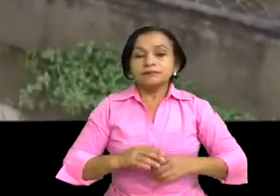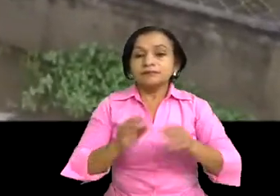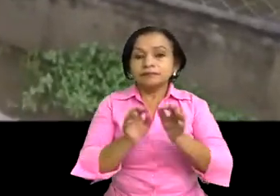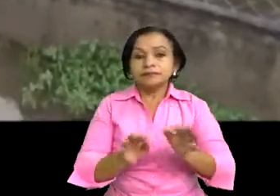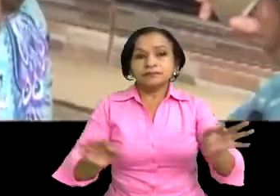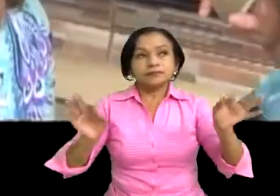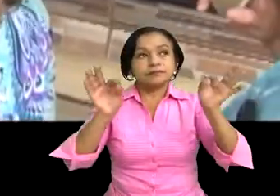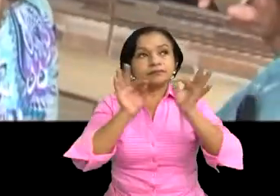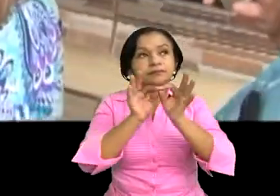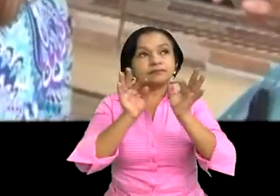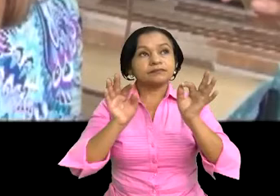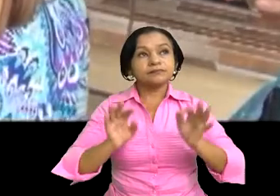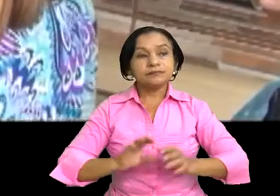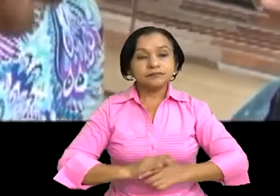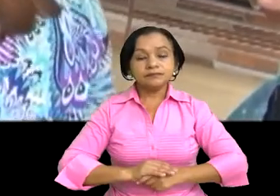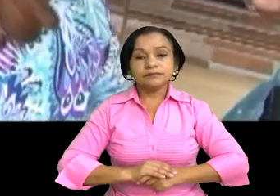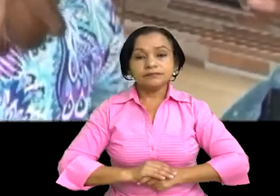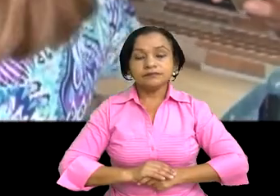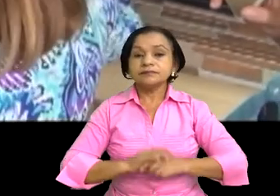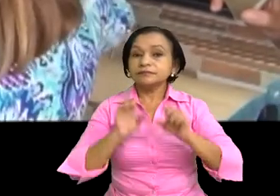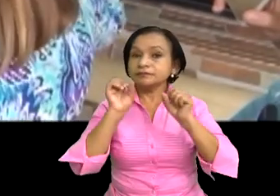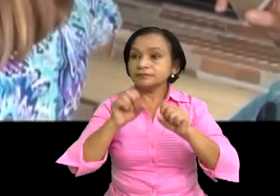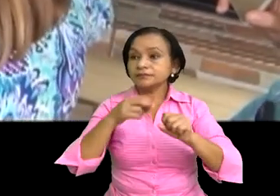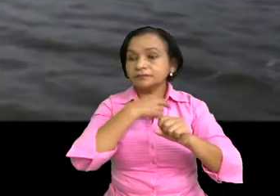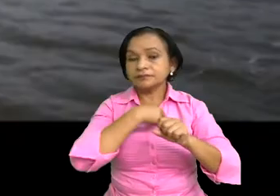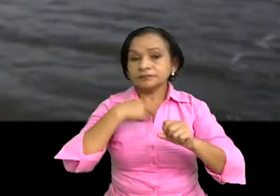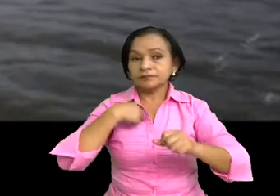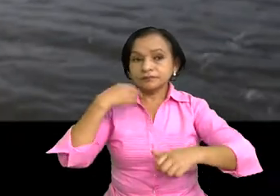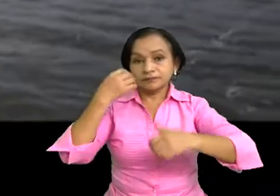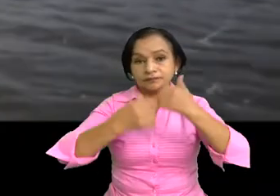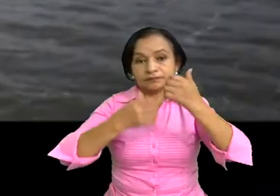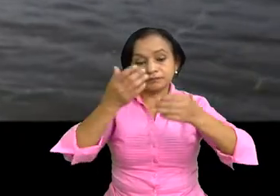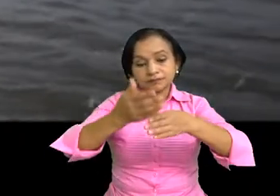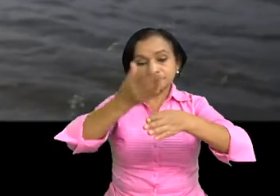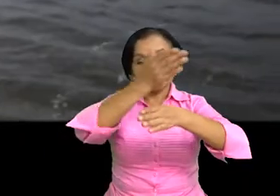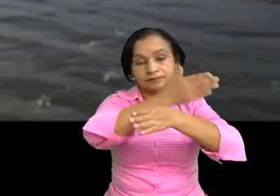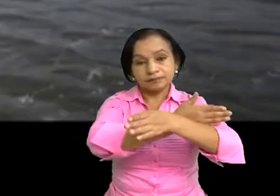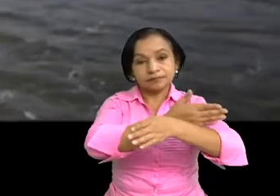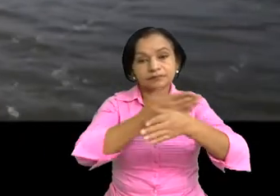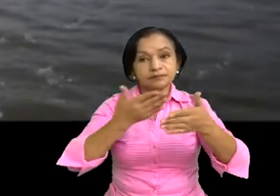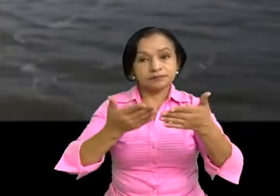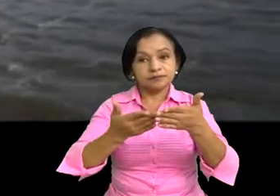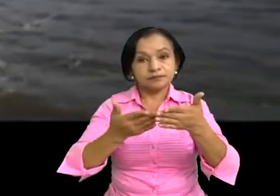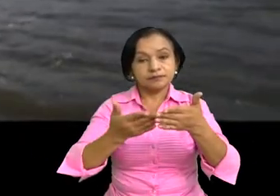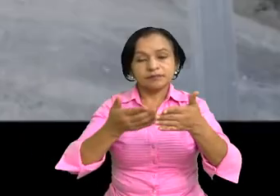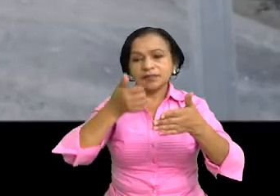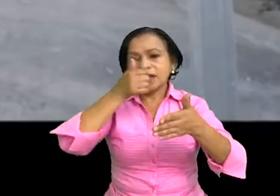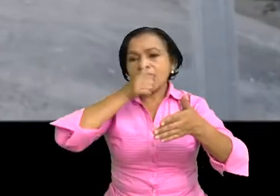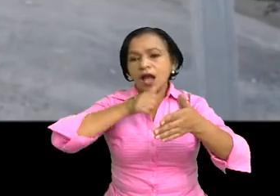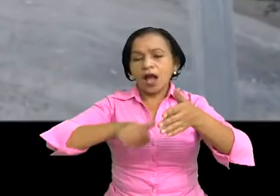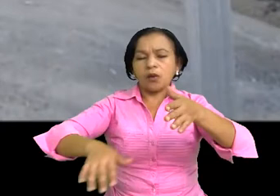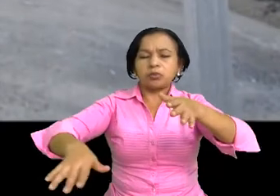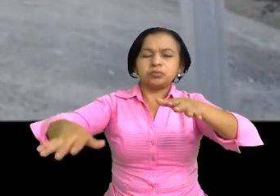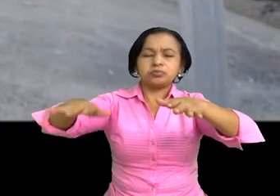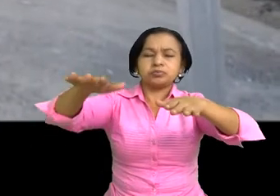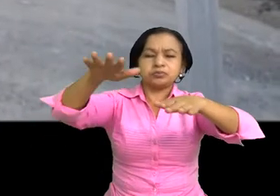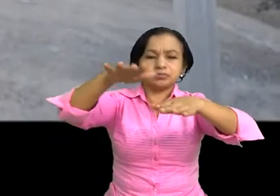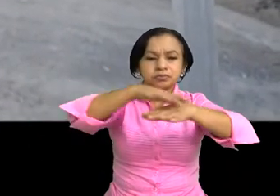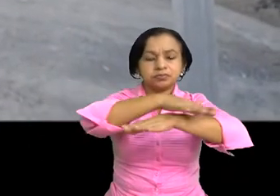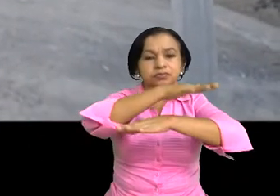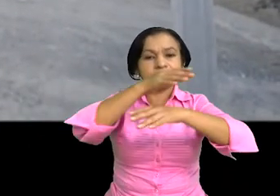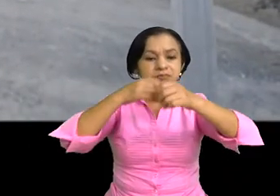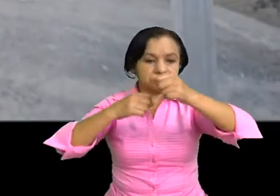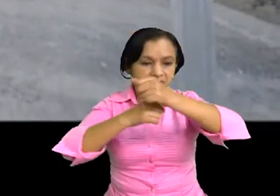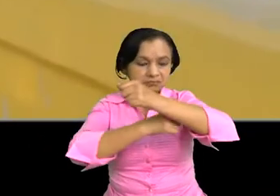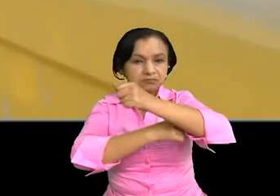estratégica y de gran impacto para resolver estos problemas que teníamos antes, las inundaciones salvajes que se daban ahí. Ahora tenemos dos grandes